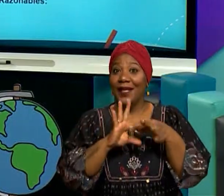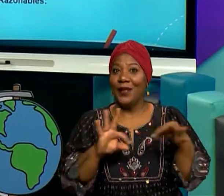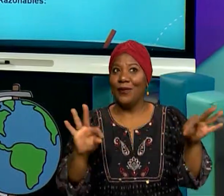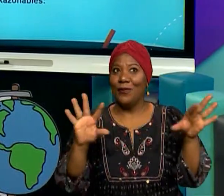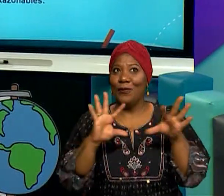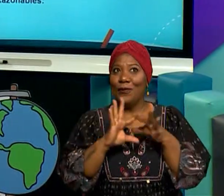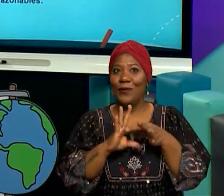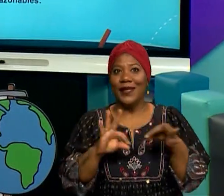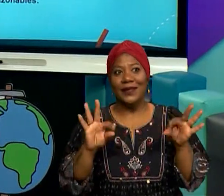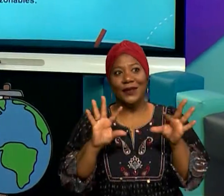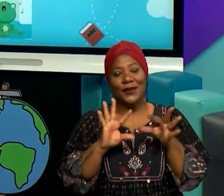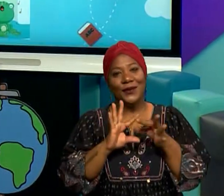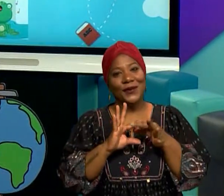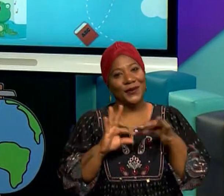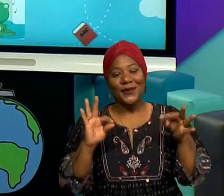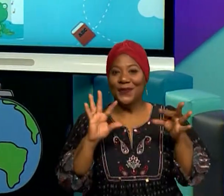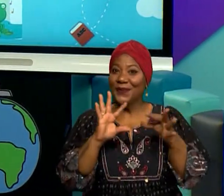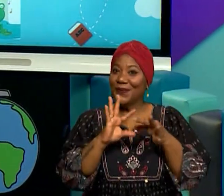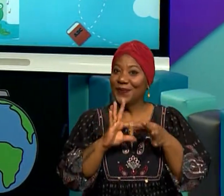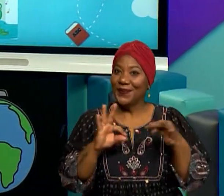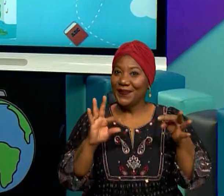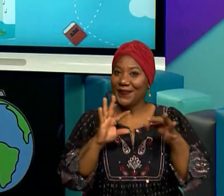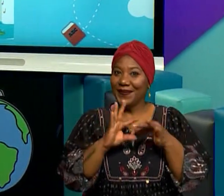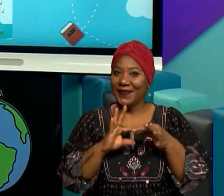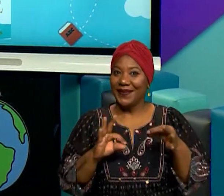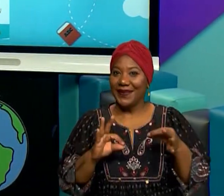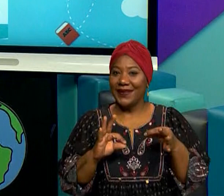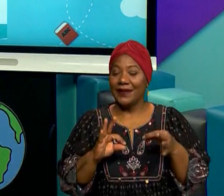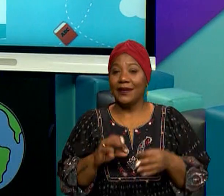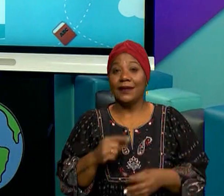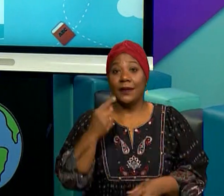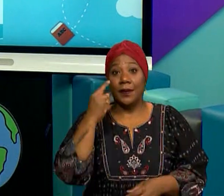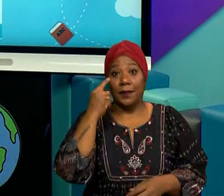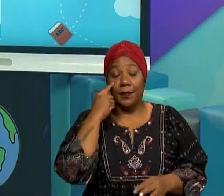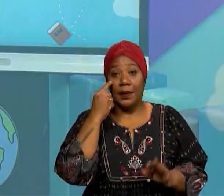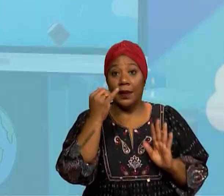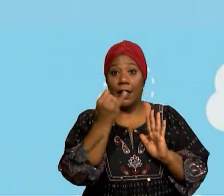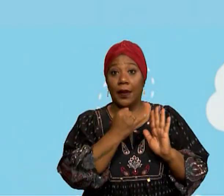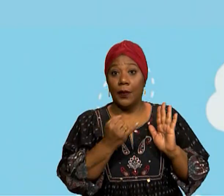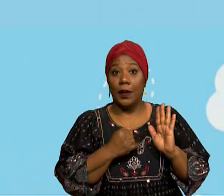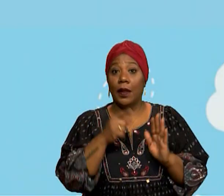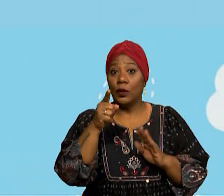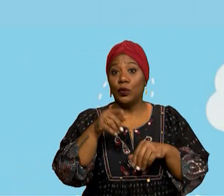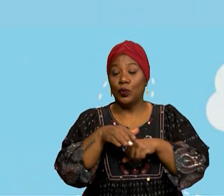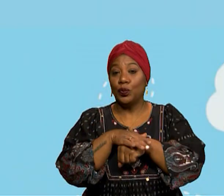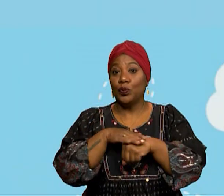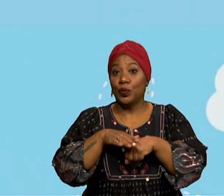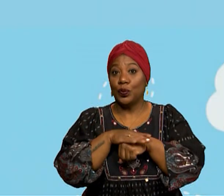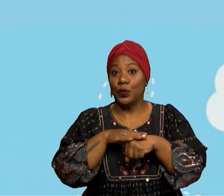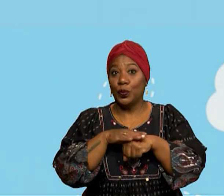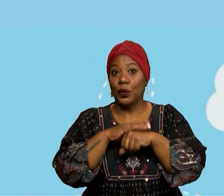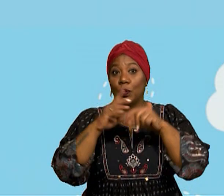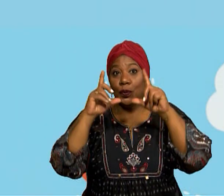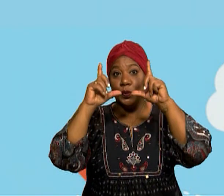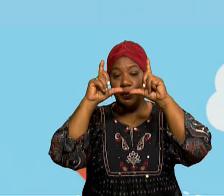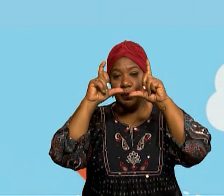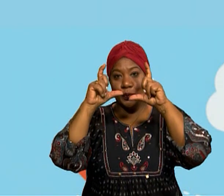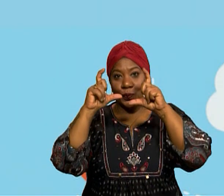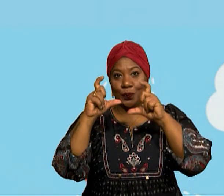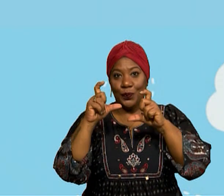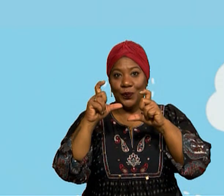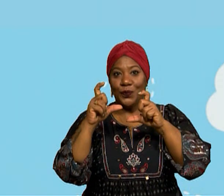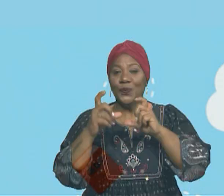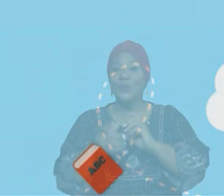cuento. En esta imagen vamos a tomar una captura de pantalla para que ustedes en